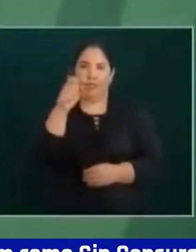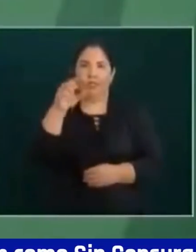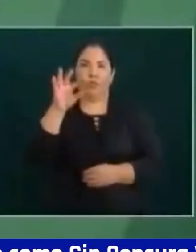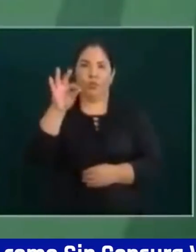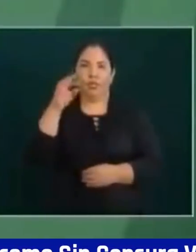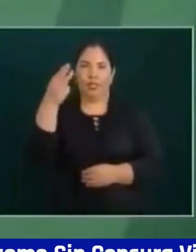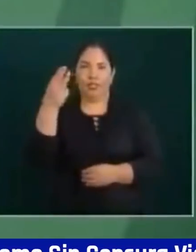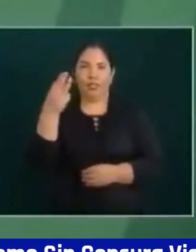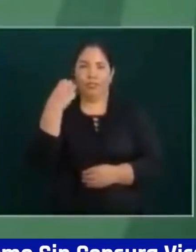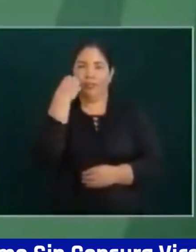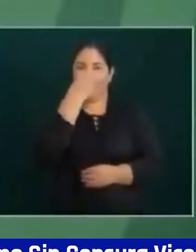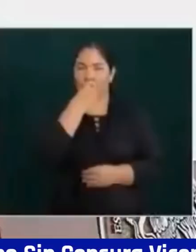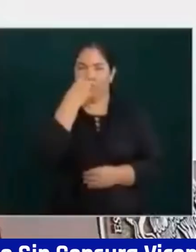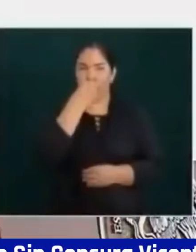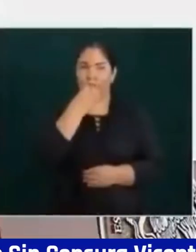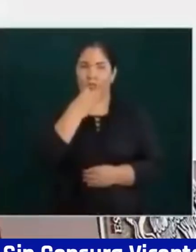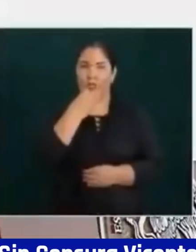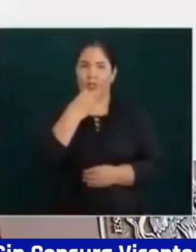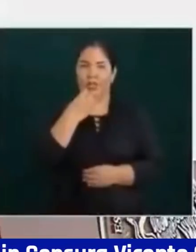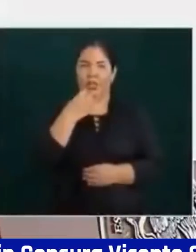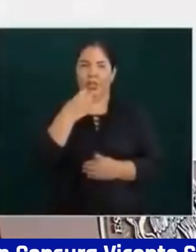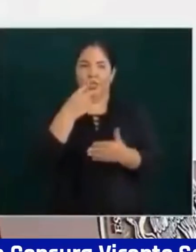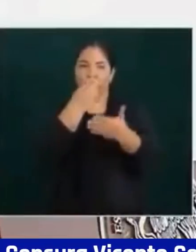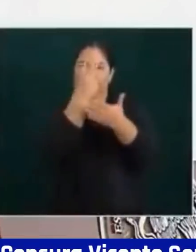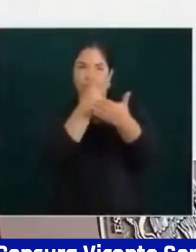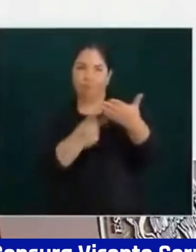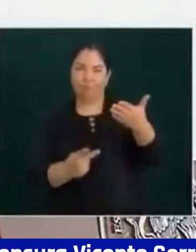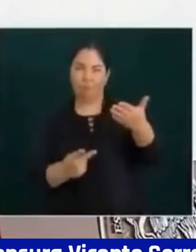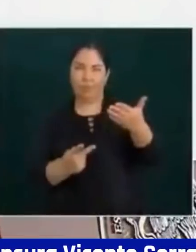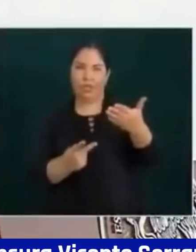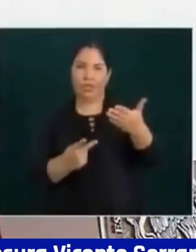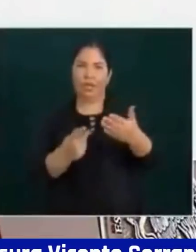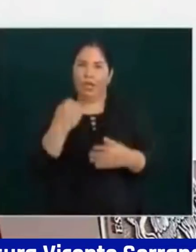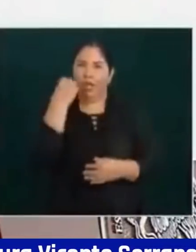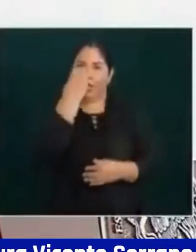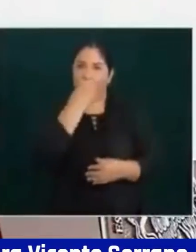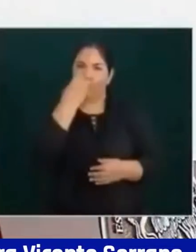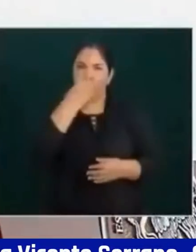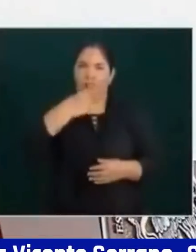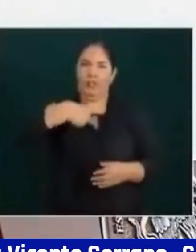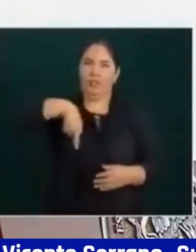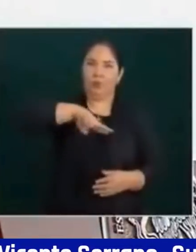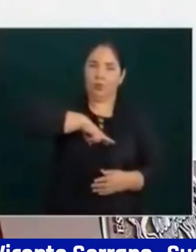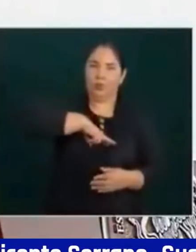143 escuelas, el programa La Escuela es Nuestra,